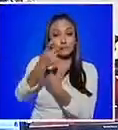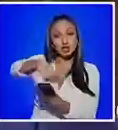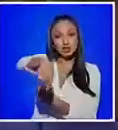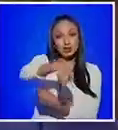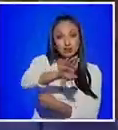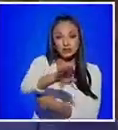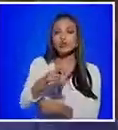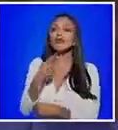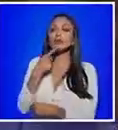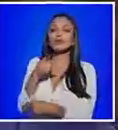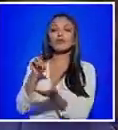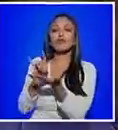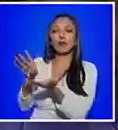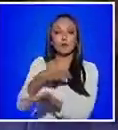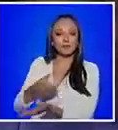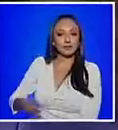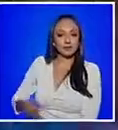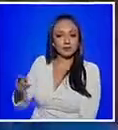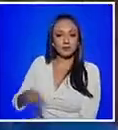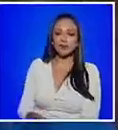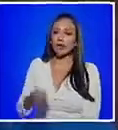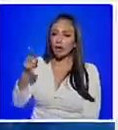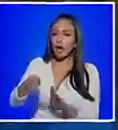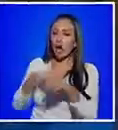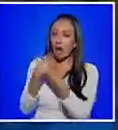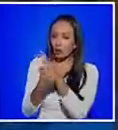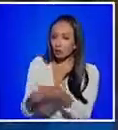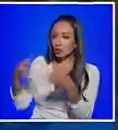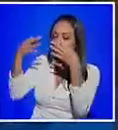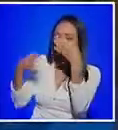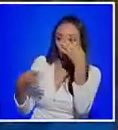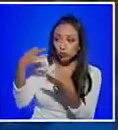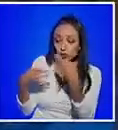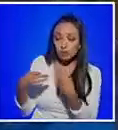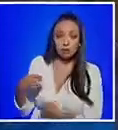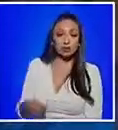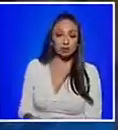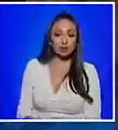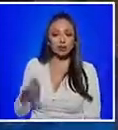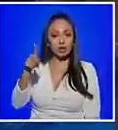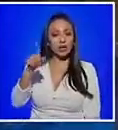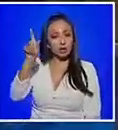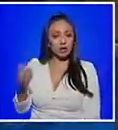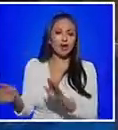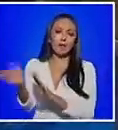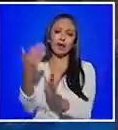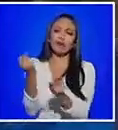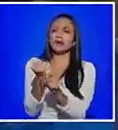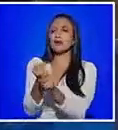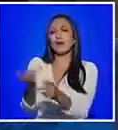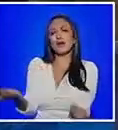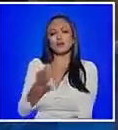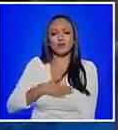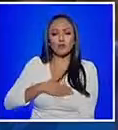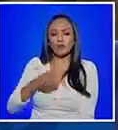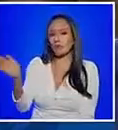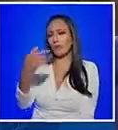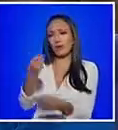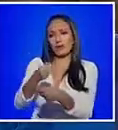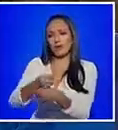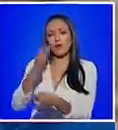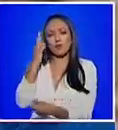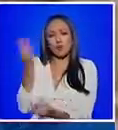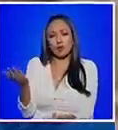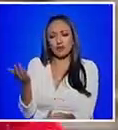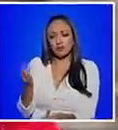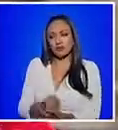presidencia. Esto es un abuso del derecho, un abuso de la justicia. Hay que decir a la señora que se ponga a trabajar, que tenga producción legislativa, que para eso no se